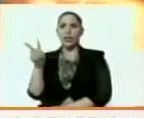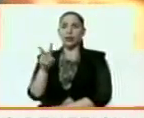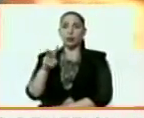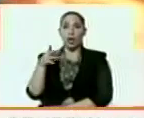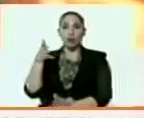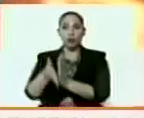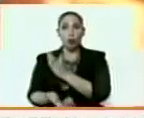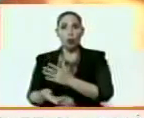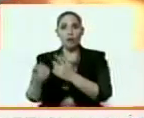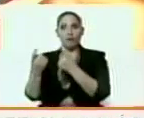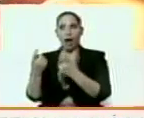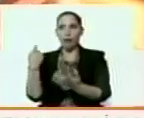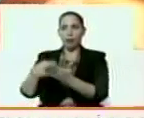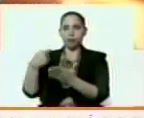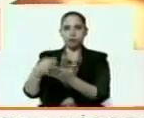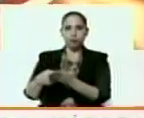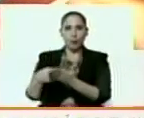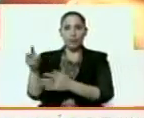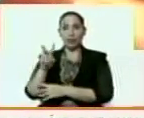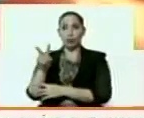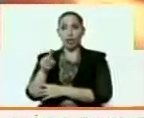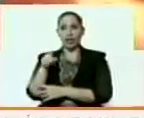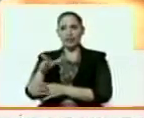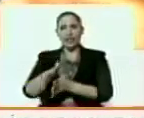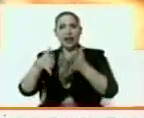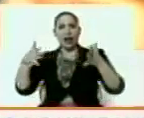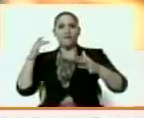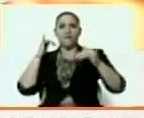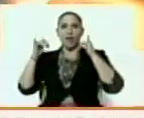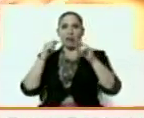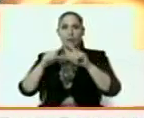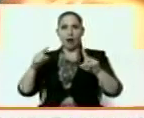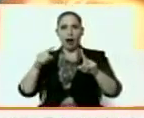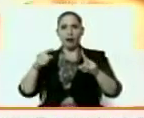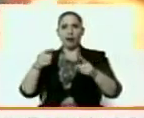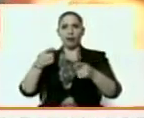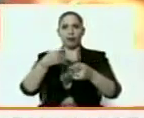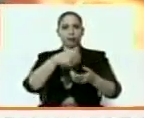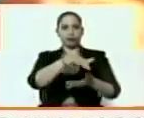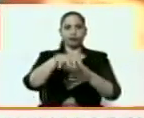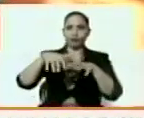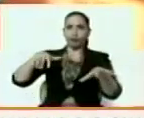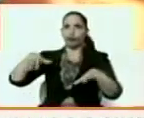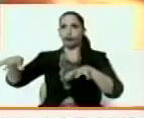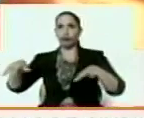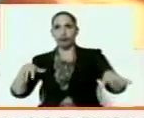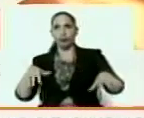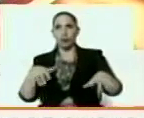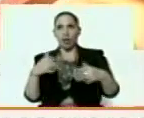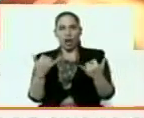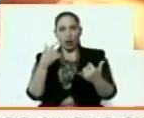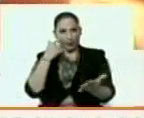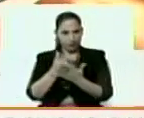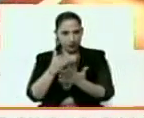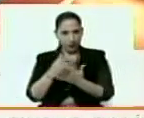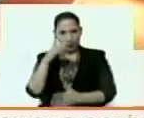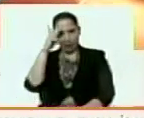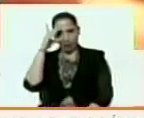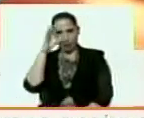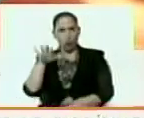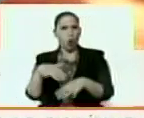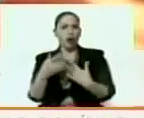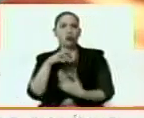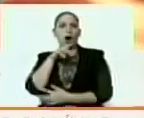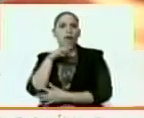deuda venezolana, es decir, el gran festín para el reparto de botín lo que se está realizando. Pero ahora fíjate una cosa, Delcy, cuando tú hablas